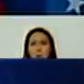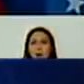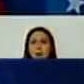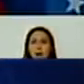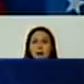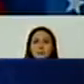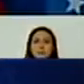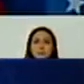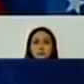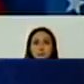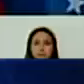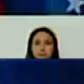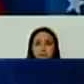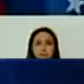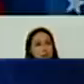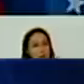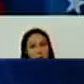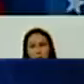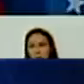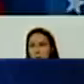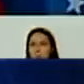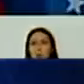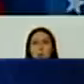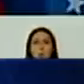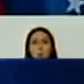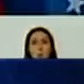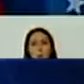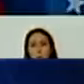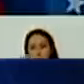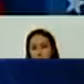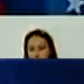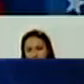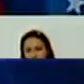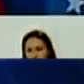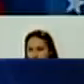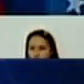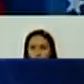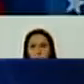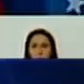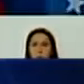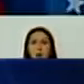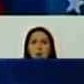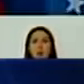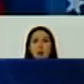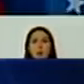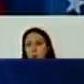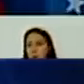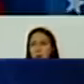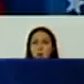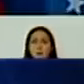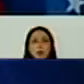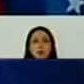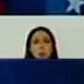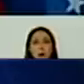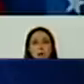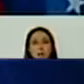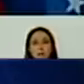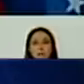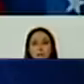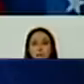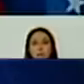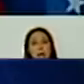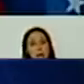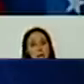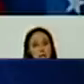implacable a quienes pretendan, repito, traficando drogas, dañar la salud de los venezolanos. Quiero,